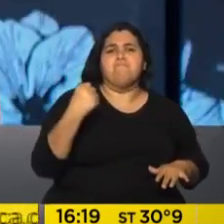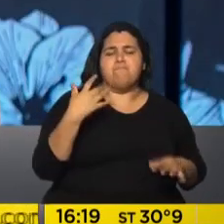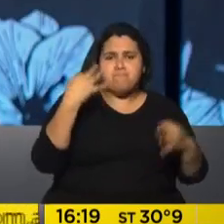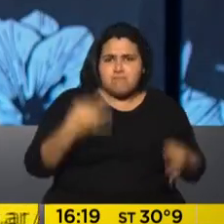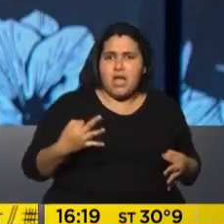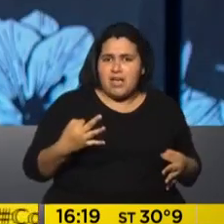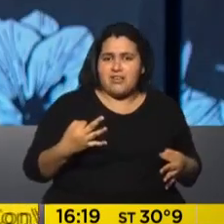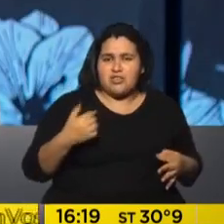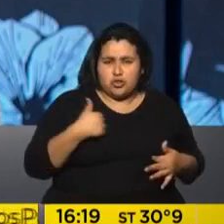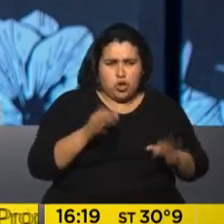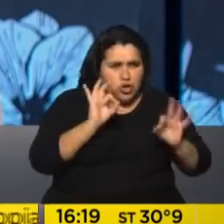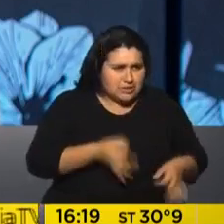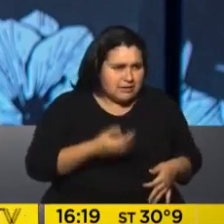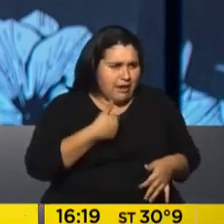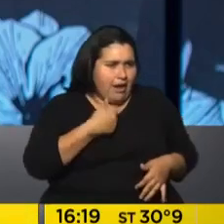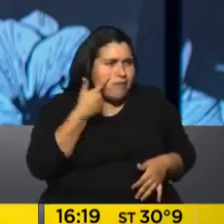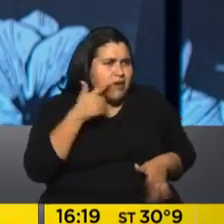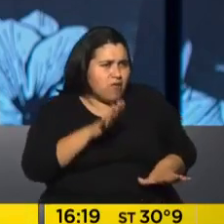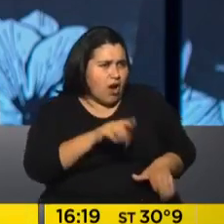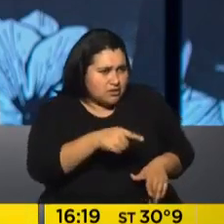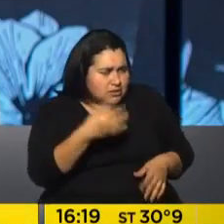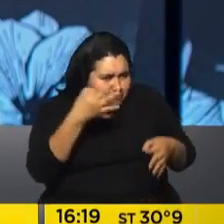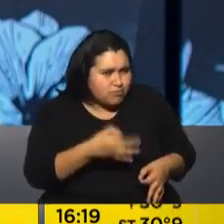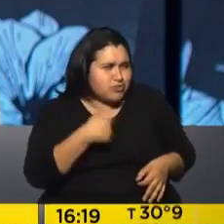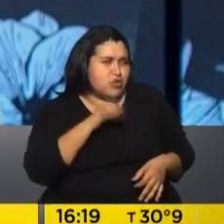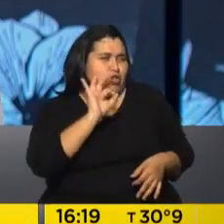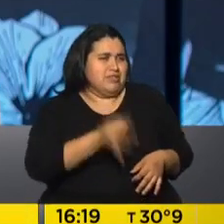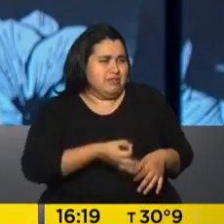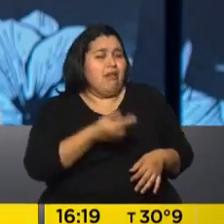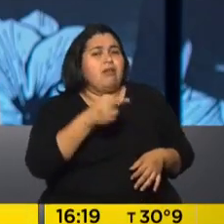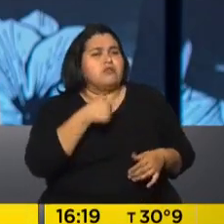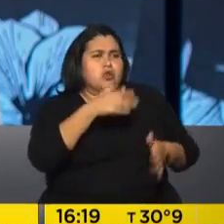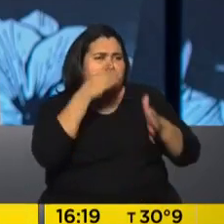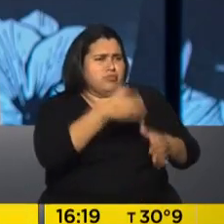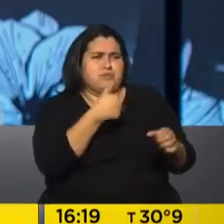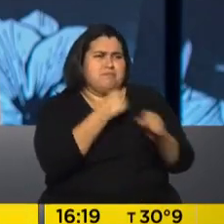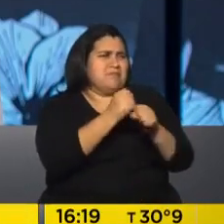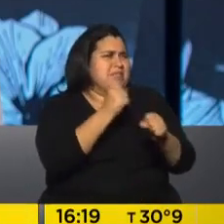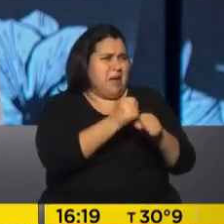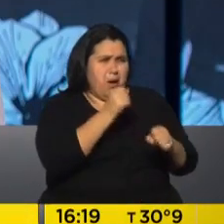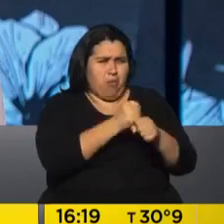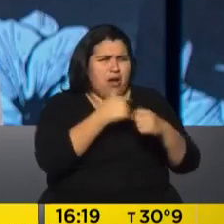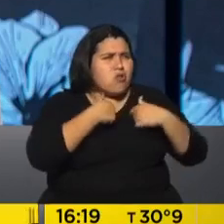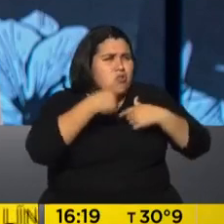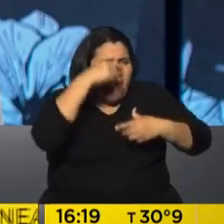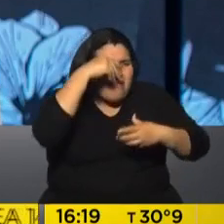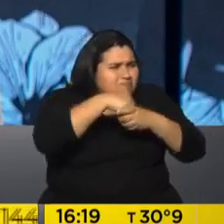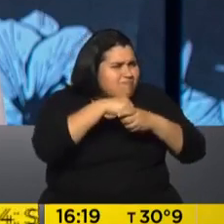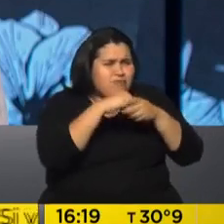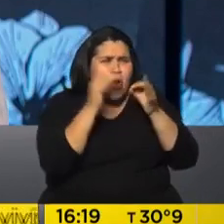lo sé, que sé que es así, lo vivo así. Bien, estoy muy enfocada en mi trabajo, muy metida todo el